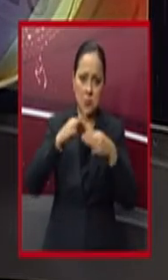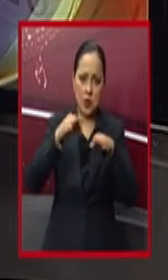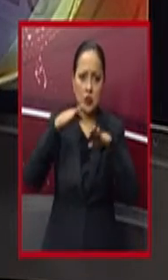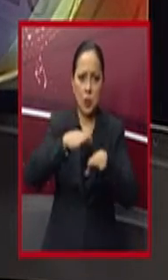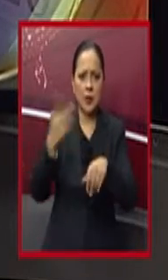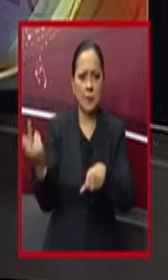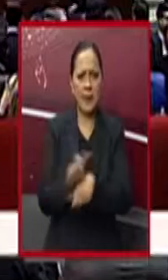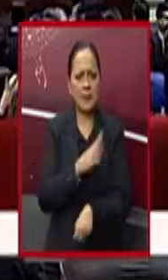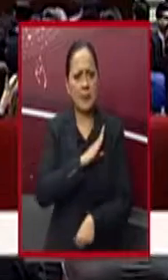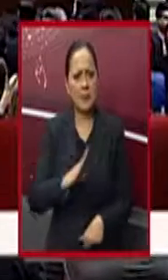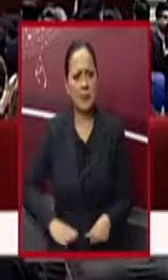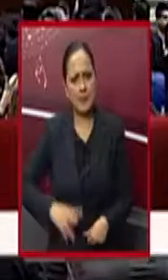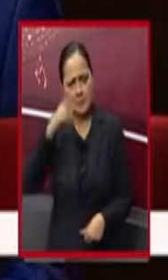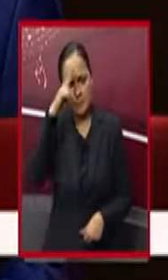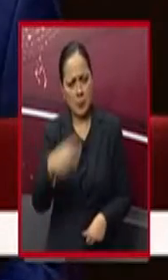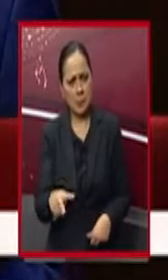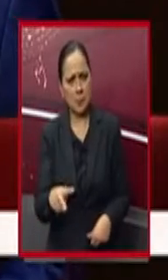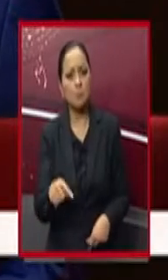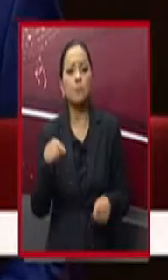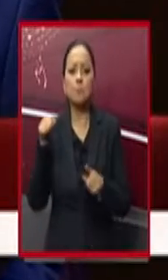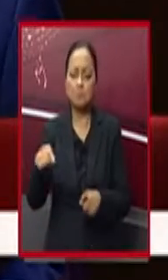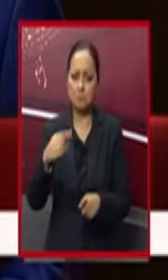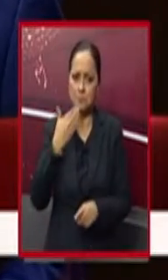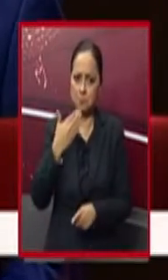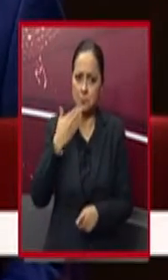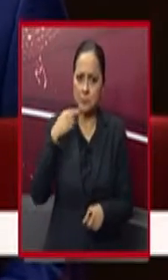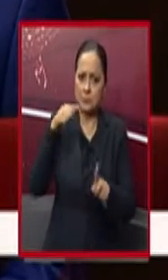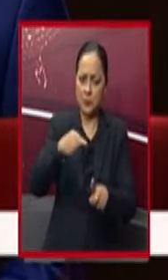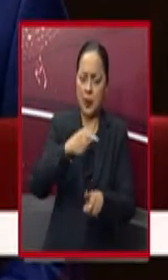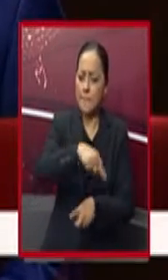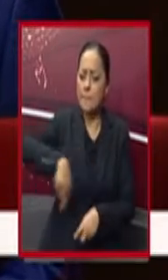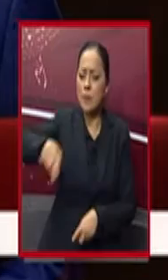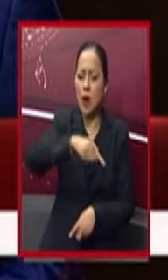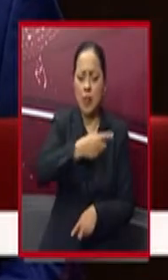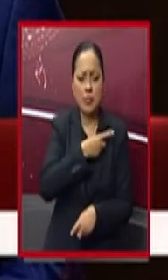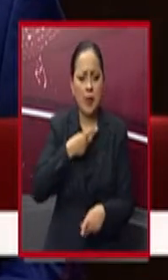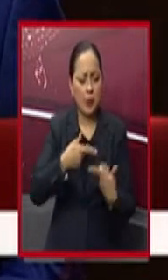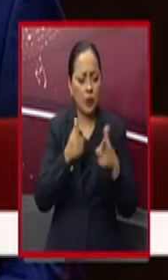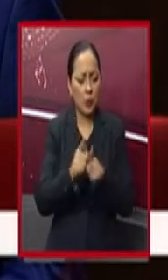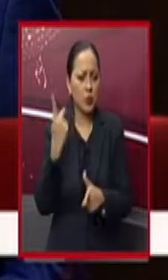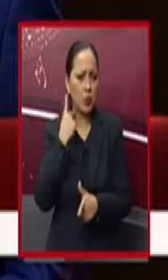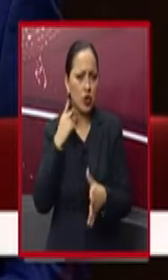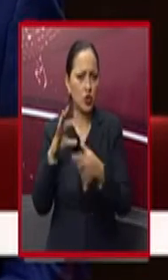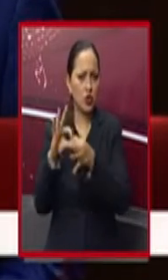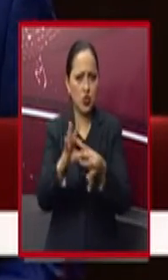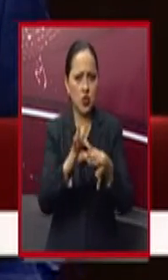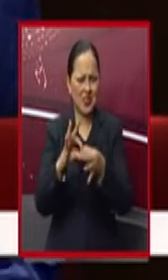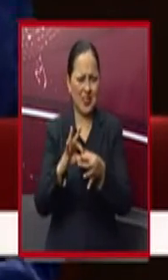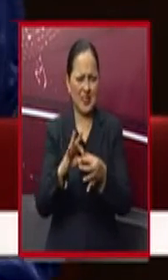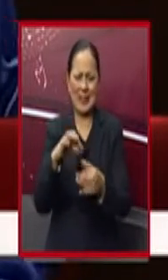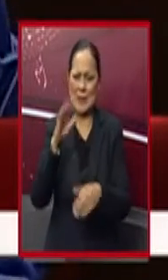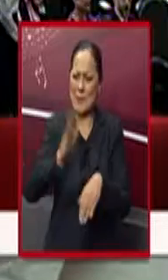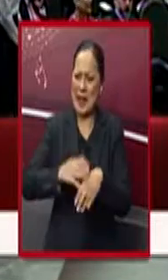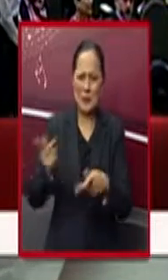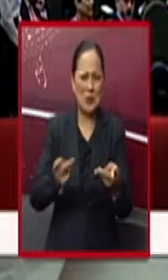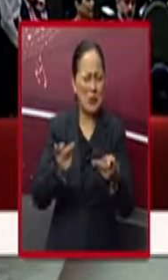la figura del titular del Poder Ejecutivo. Al respecto, pidió la unión de la clase política en lugar de cuestionamientos.